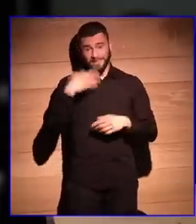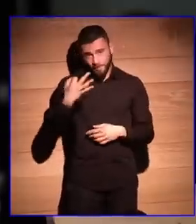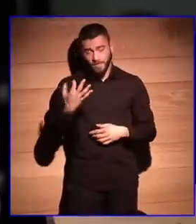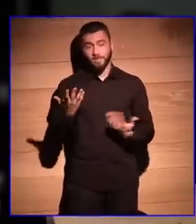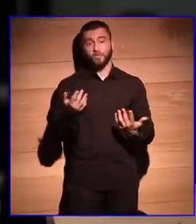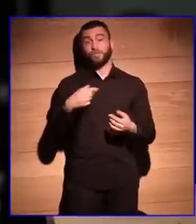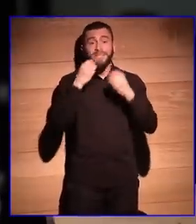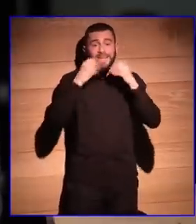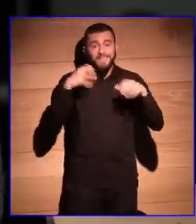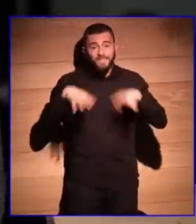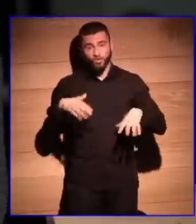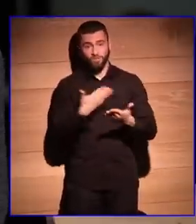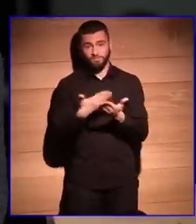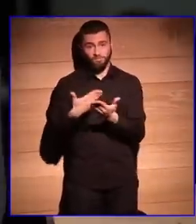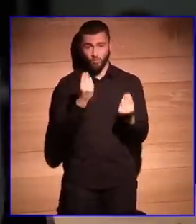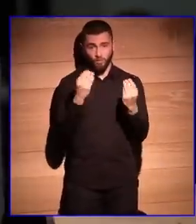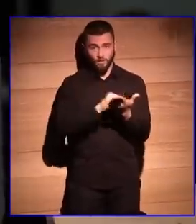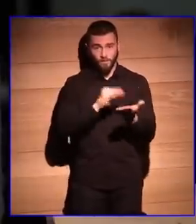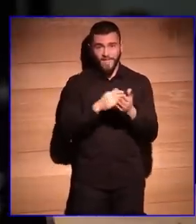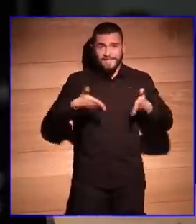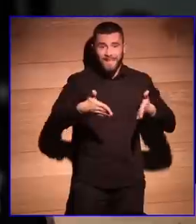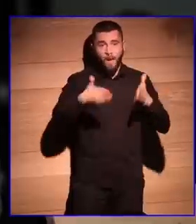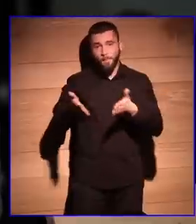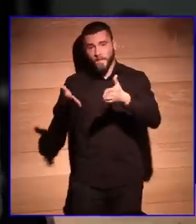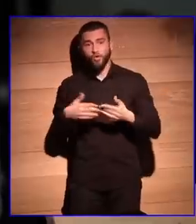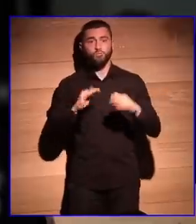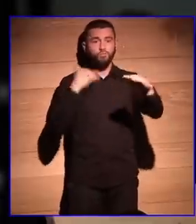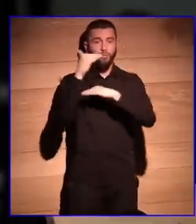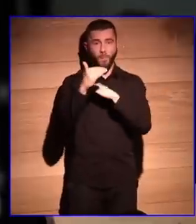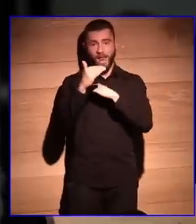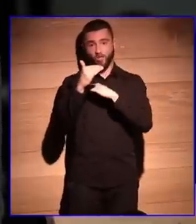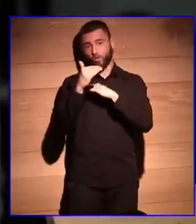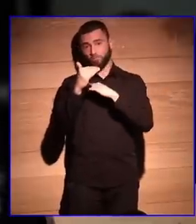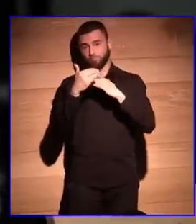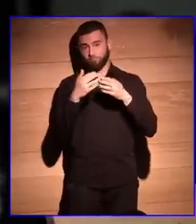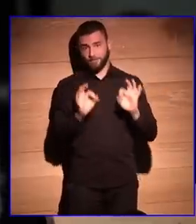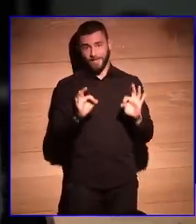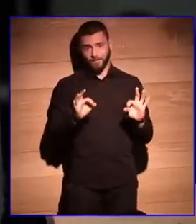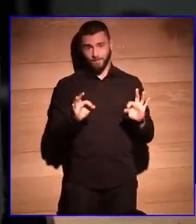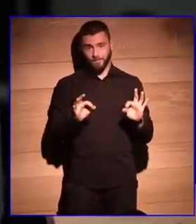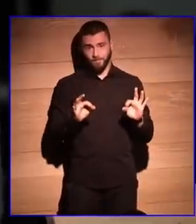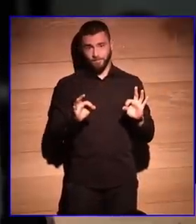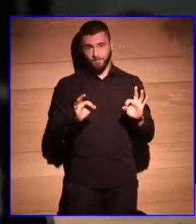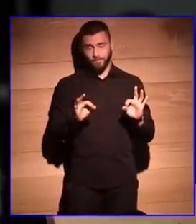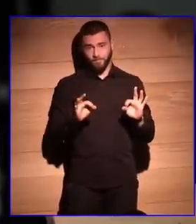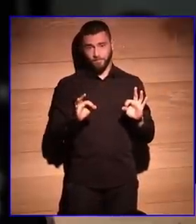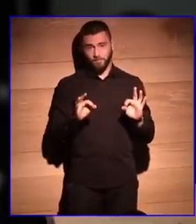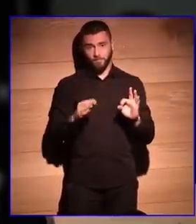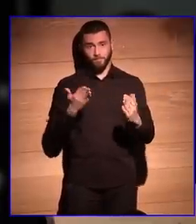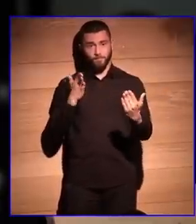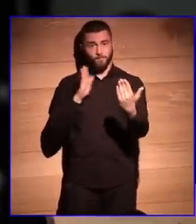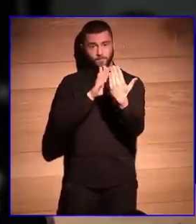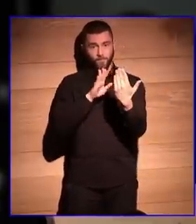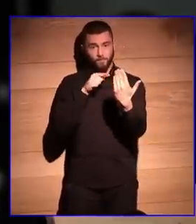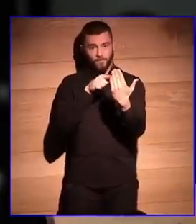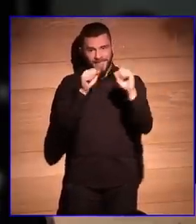estas historias. Todos los caminos de superación son precisamente de eso, son cómo enfrentarte a